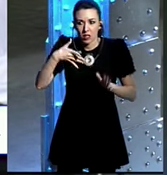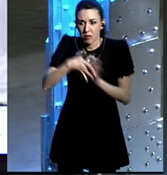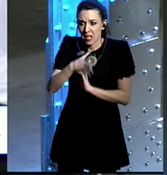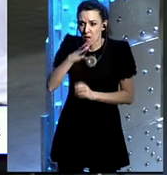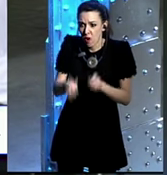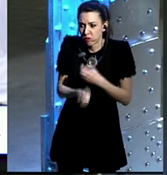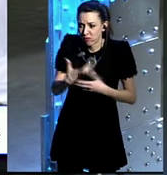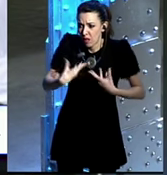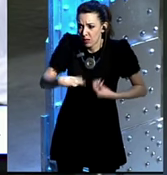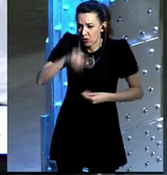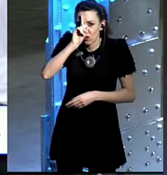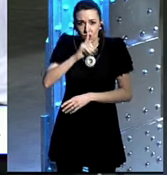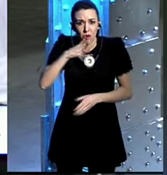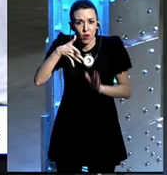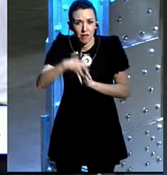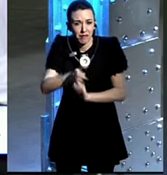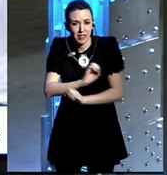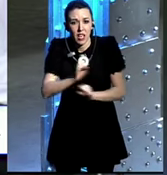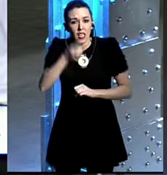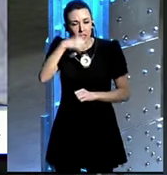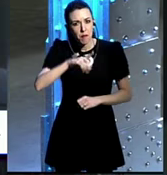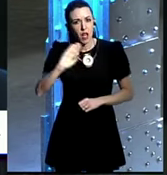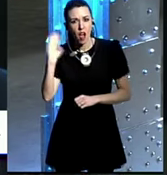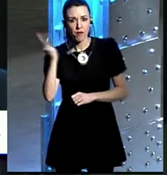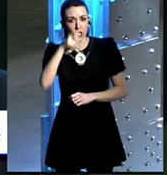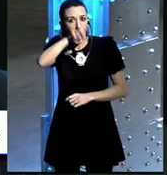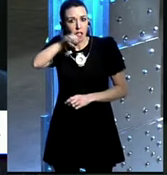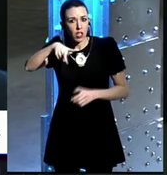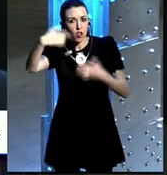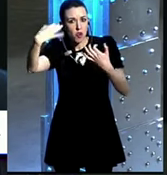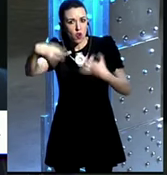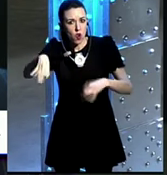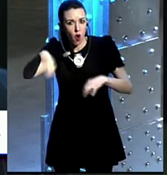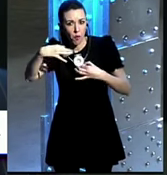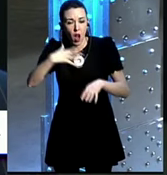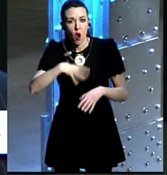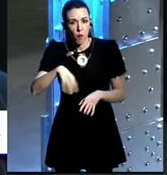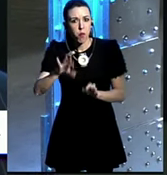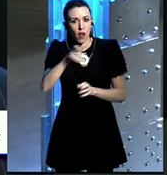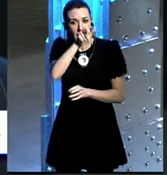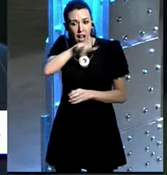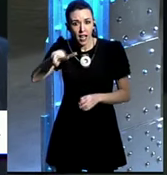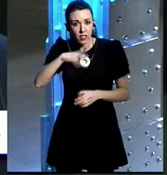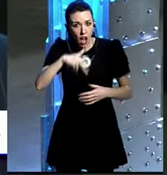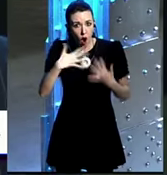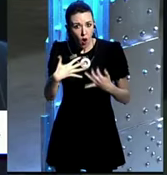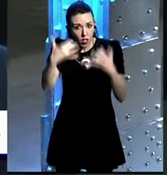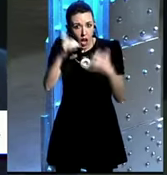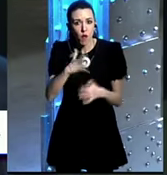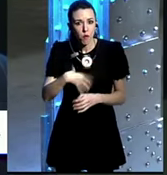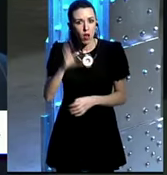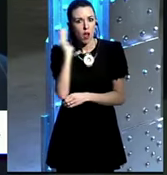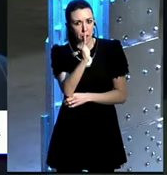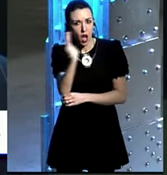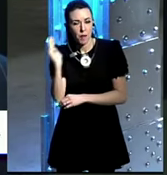origen de su depresión, pero también puede afectar a la gente normal. De hecho, quizá afecta a mucha de la gente que está presente en la sala hoy.